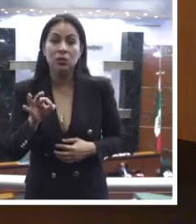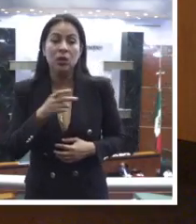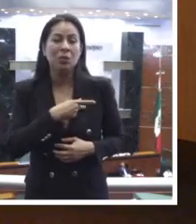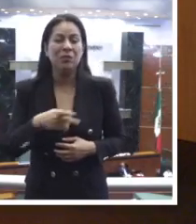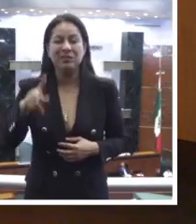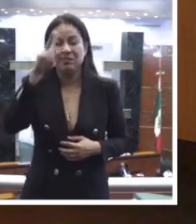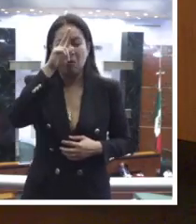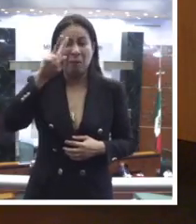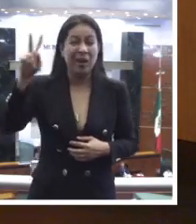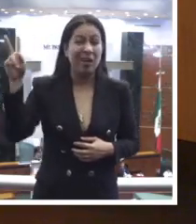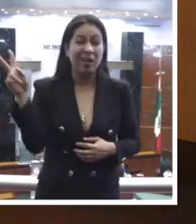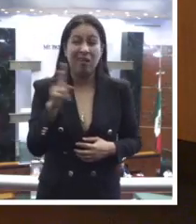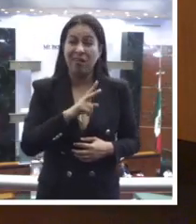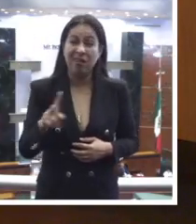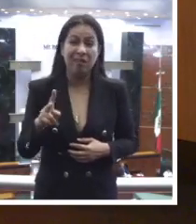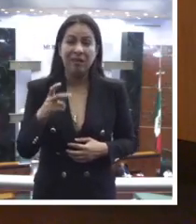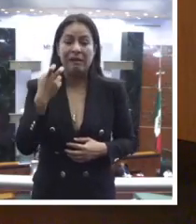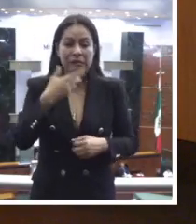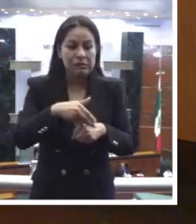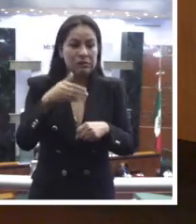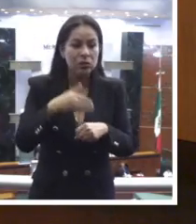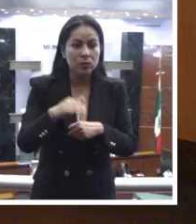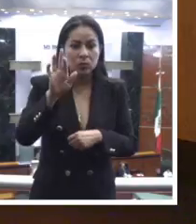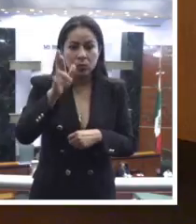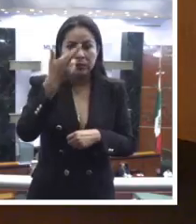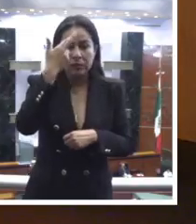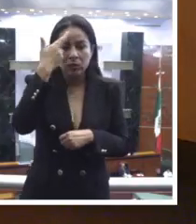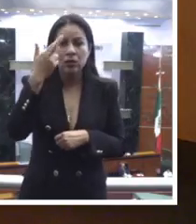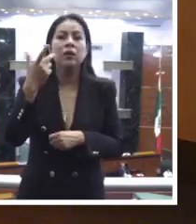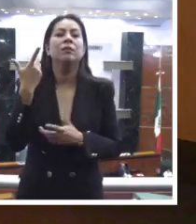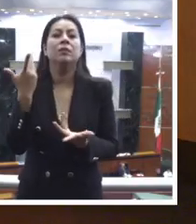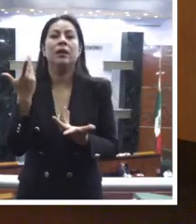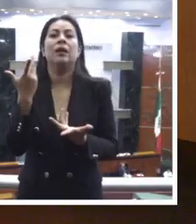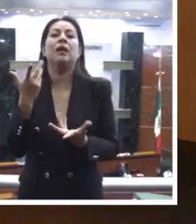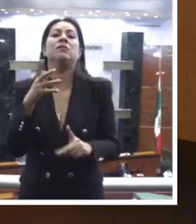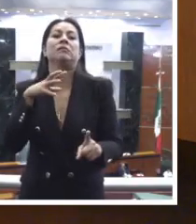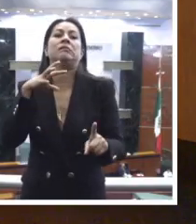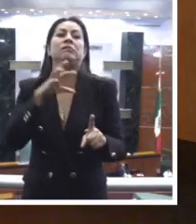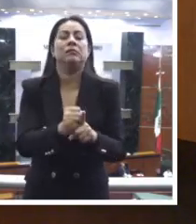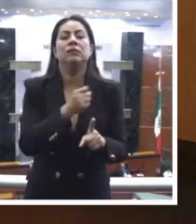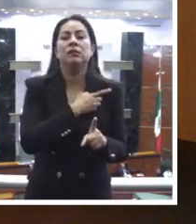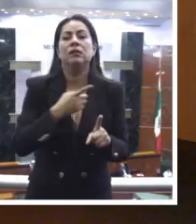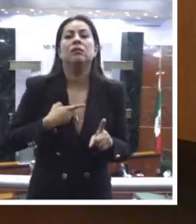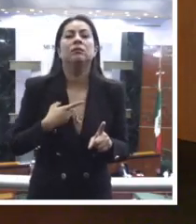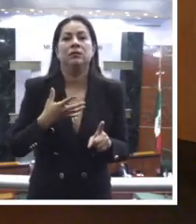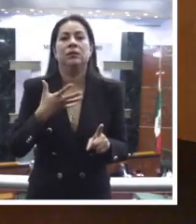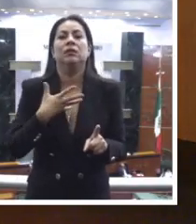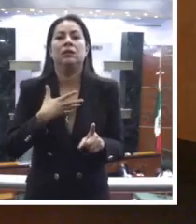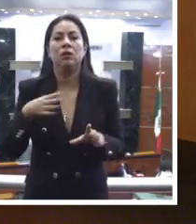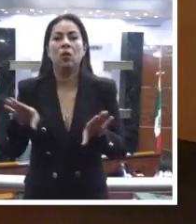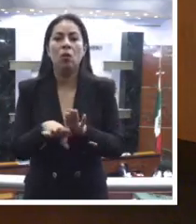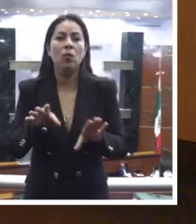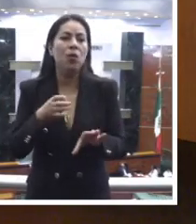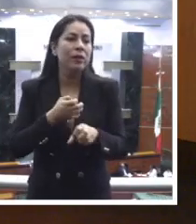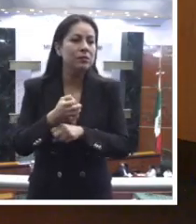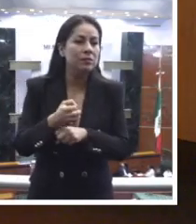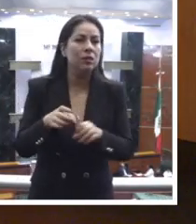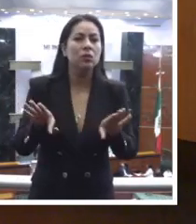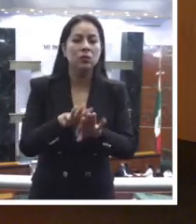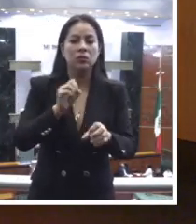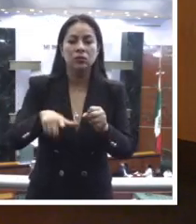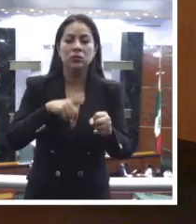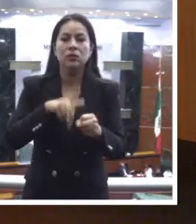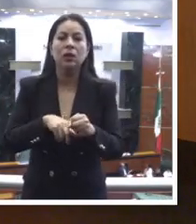pobreza extrema. Estas cifras son un recordatorio ineludible de los retos que debemos afrontar como Estado y como